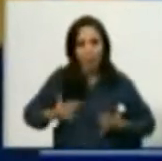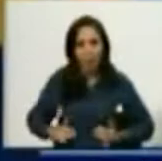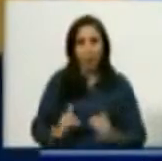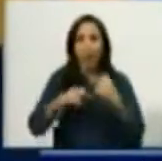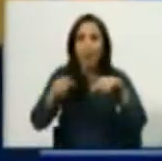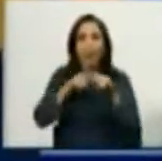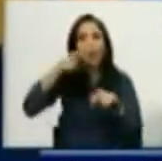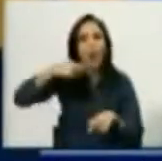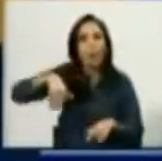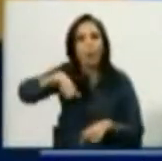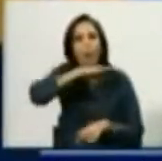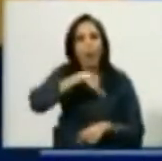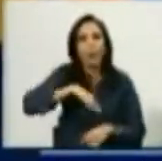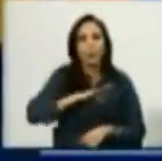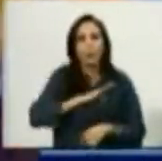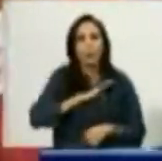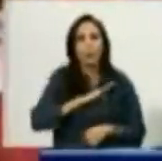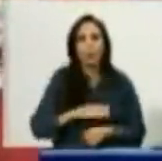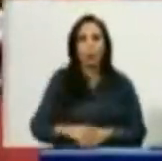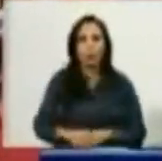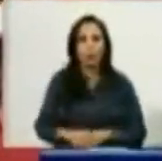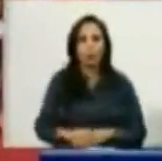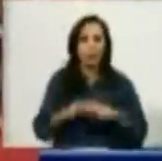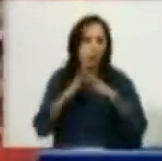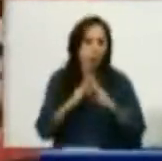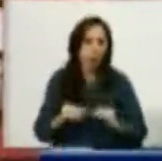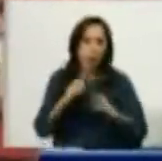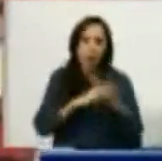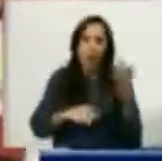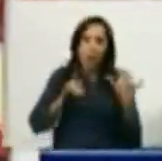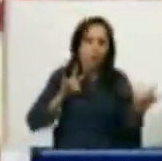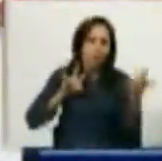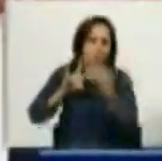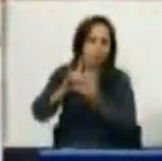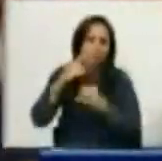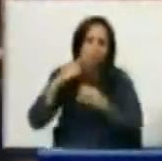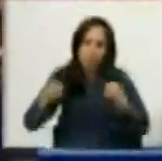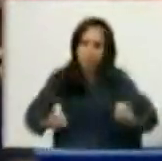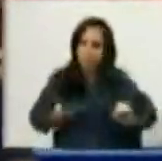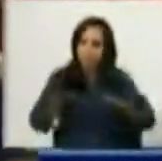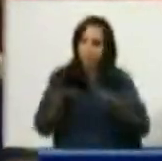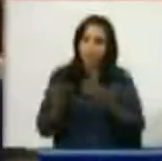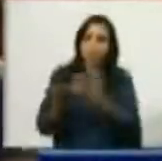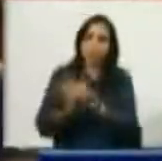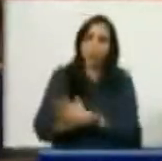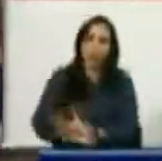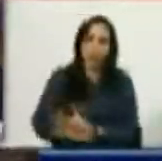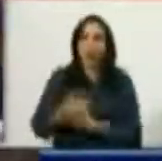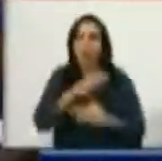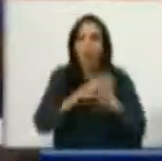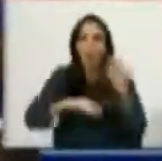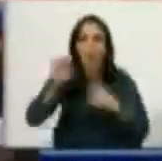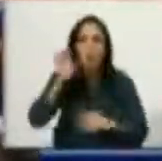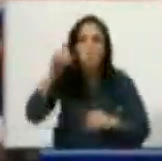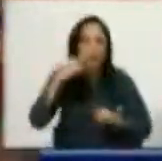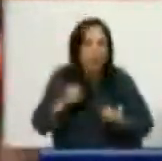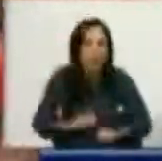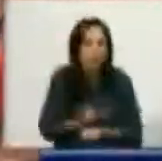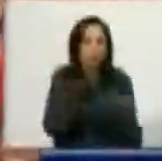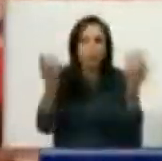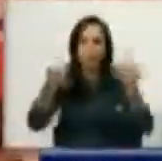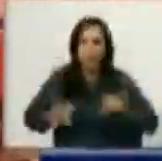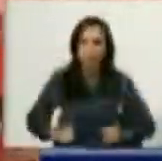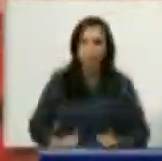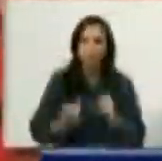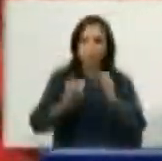al pueblo de Venezuela y todo lo que me quede de vida se lo dedicaré a darle patria a mis hijos